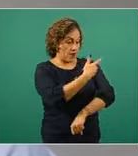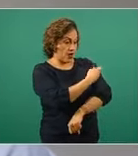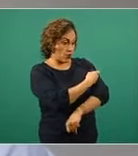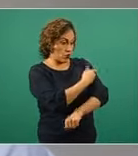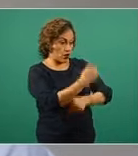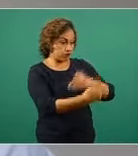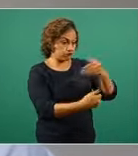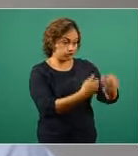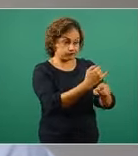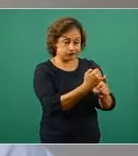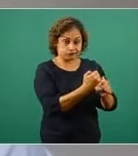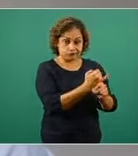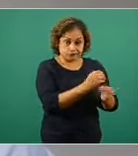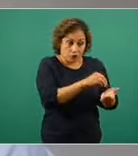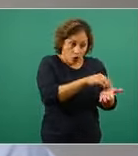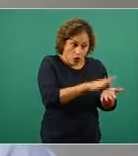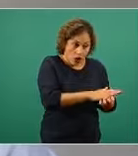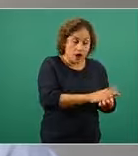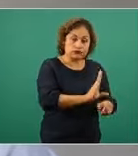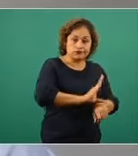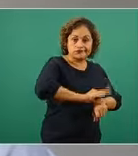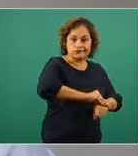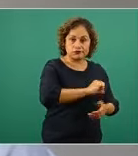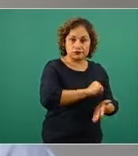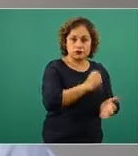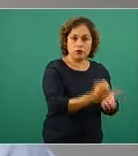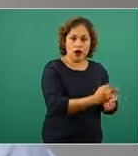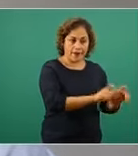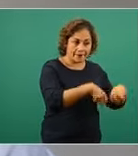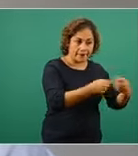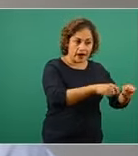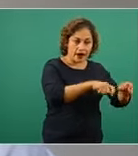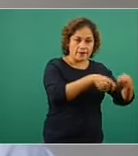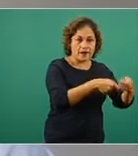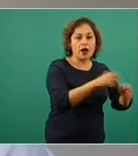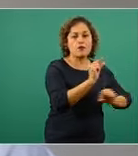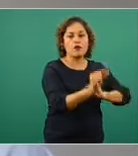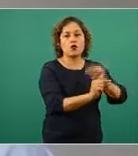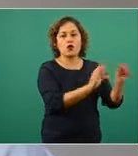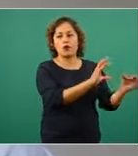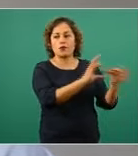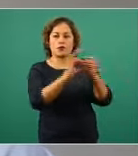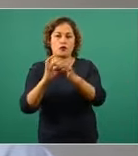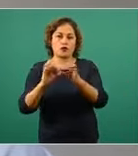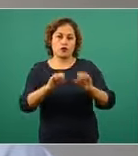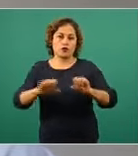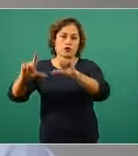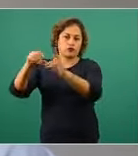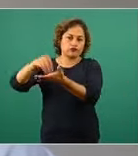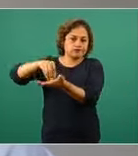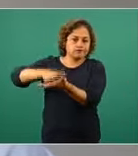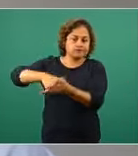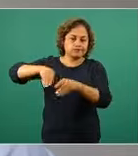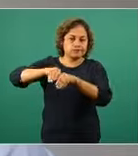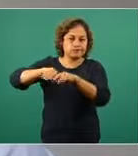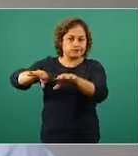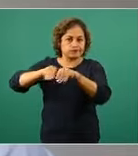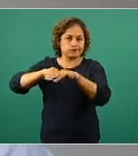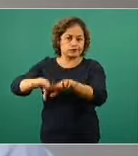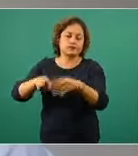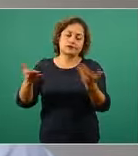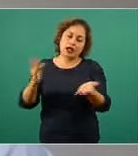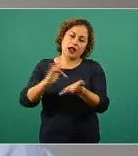han llegado al país, estos productos y guías de operación han estado siendo publicadas. Agradecemos en todo